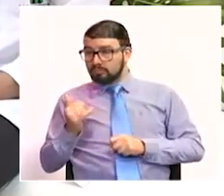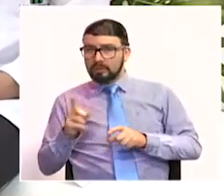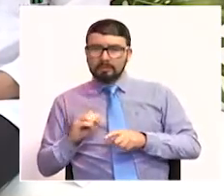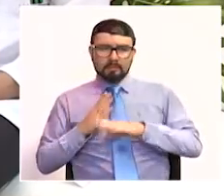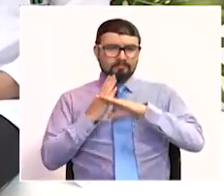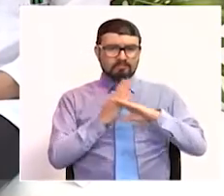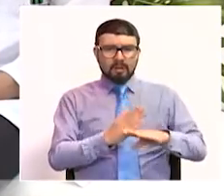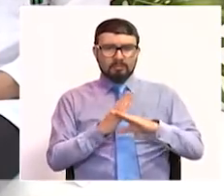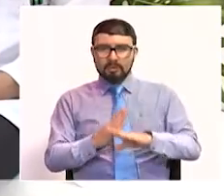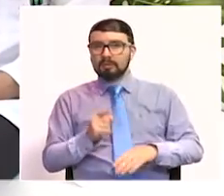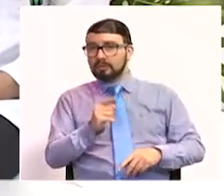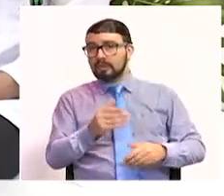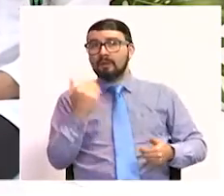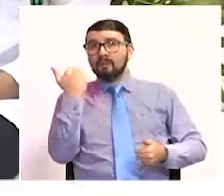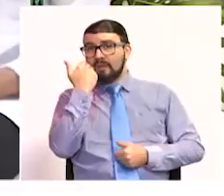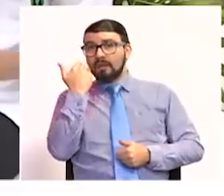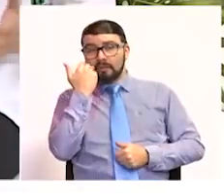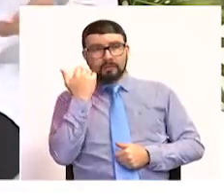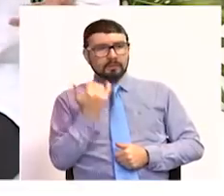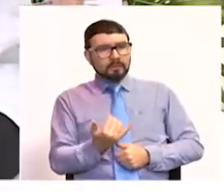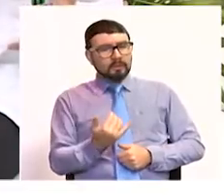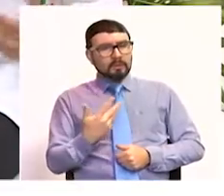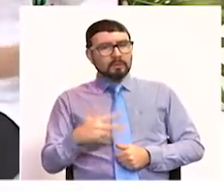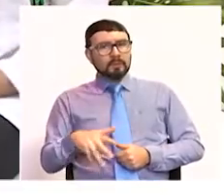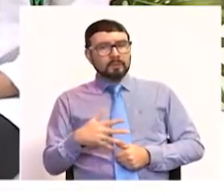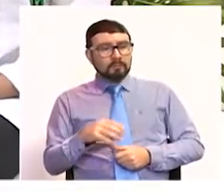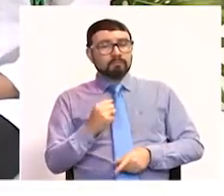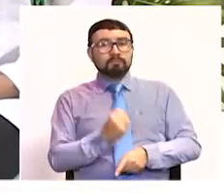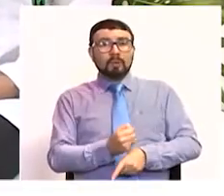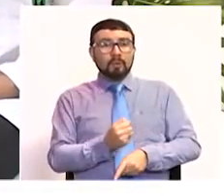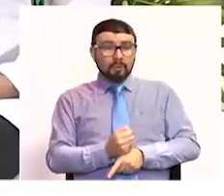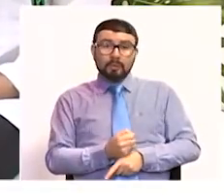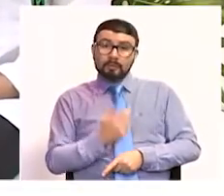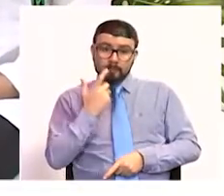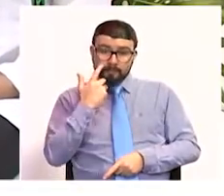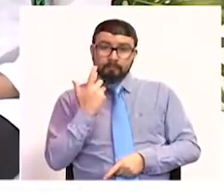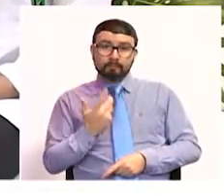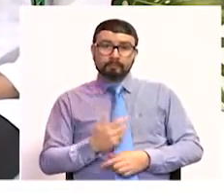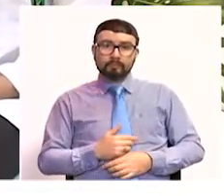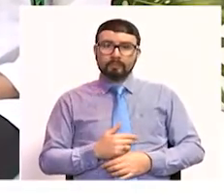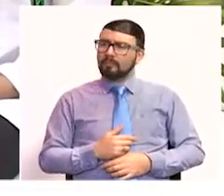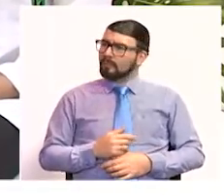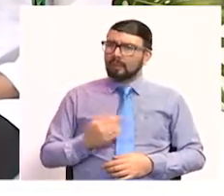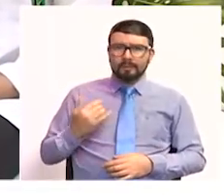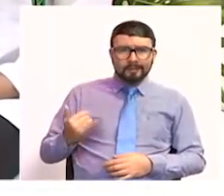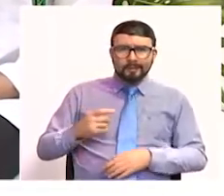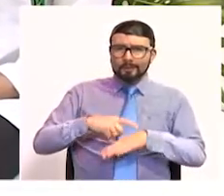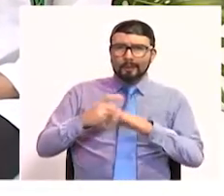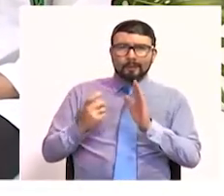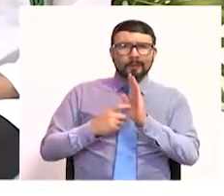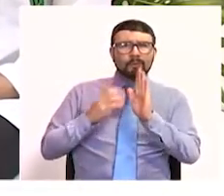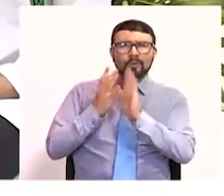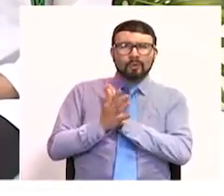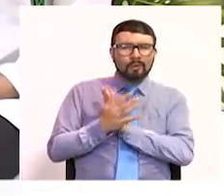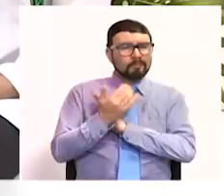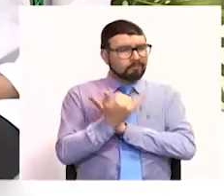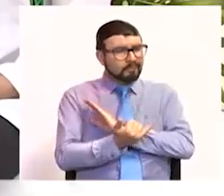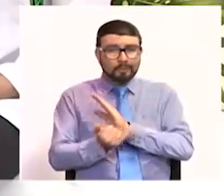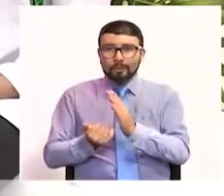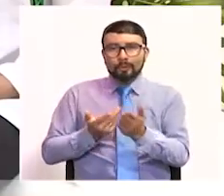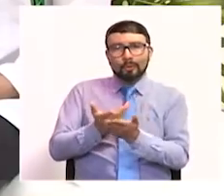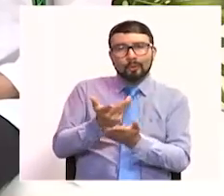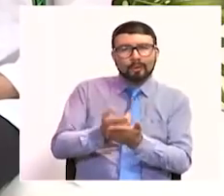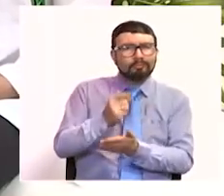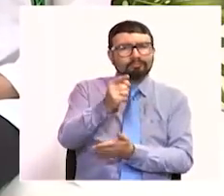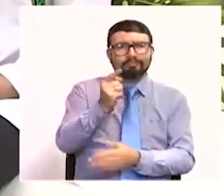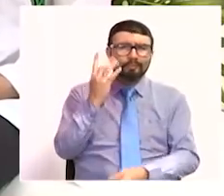enfermedad prostática. Perfecto, padre. Toda esta información es para que, por supuesto, como todos los consejos que tratamos de darles a ustedes a